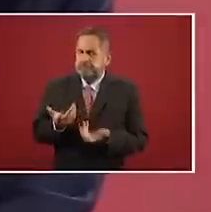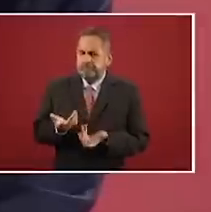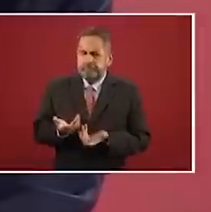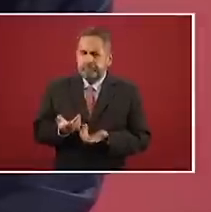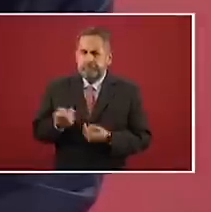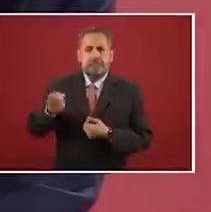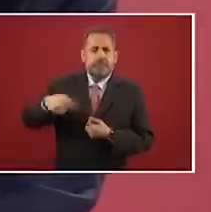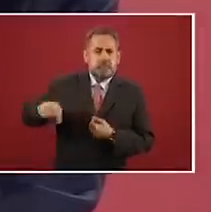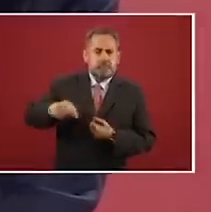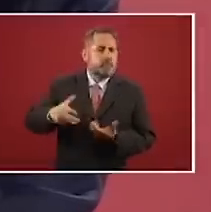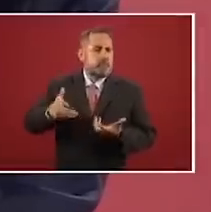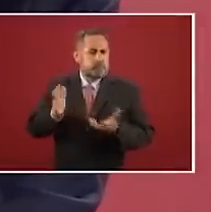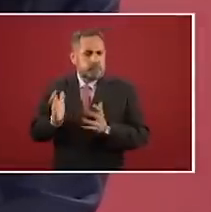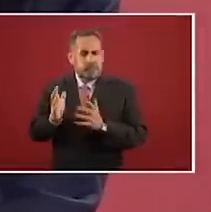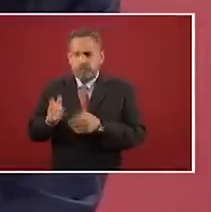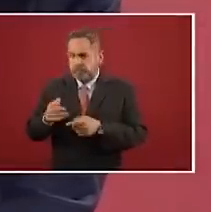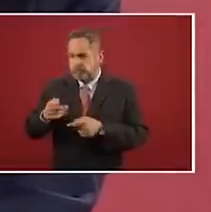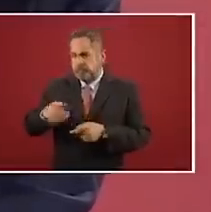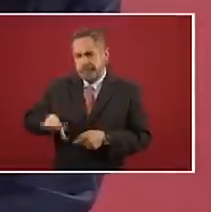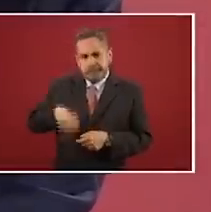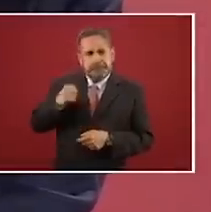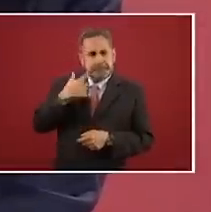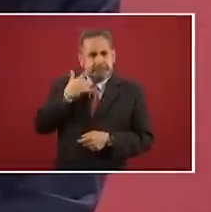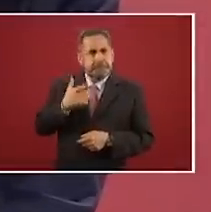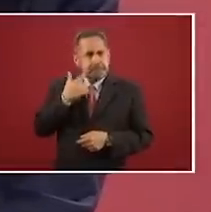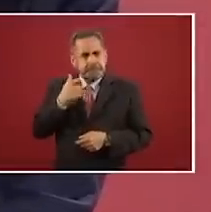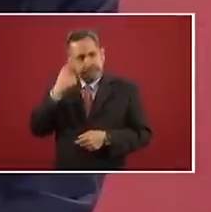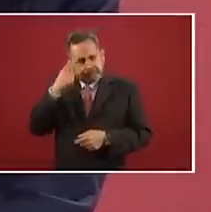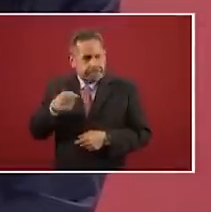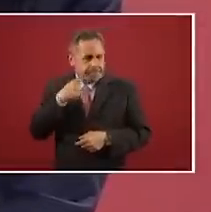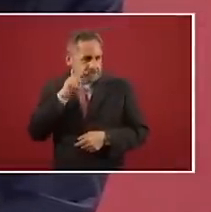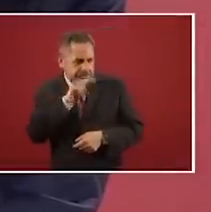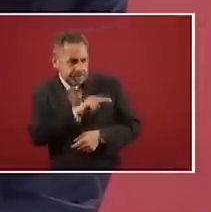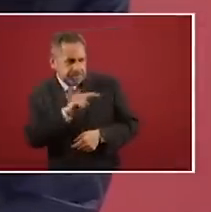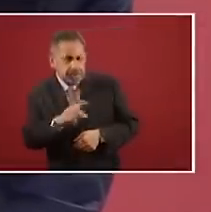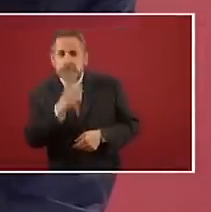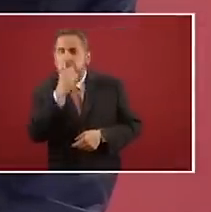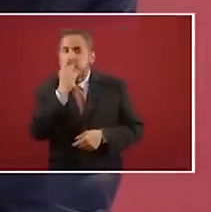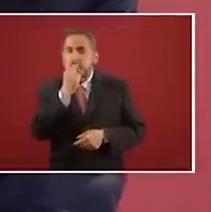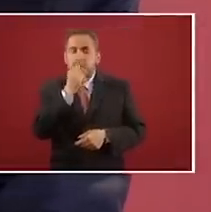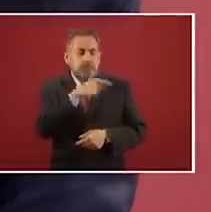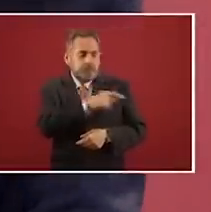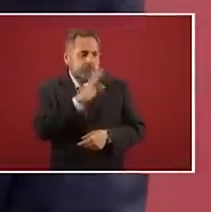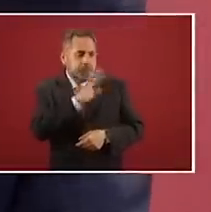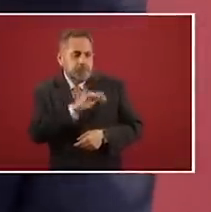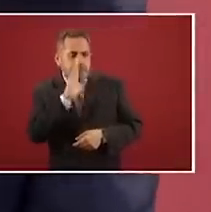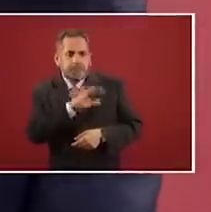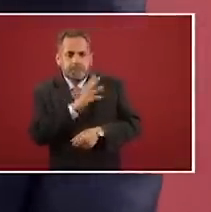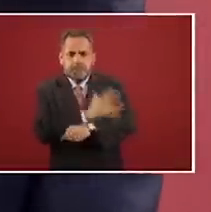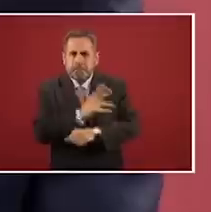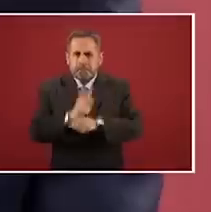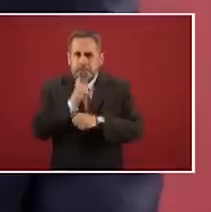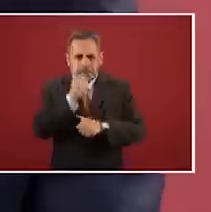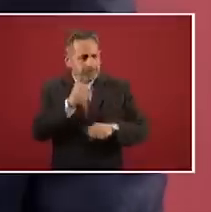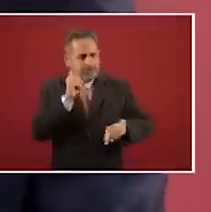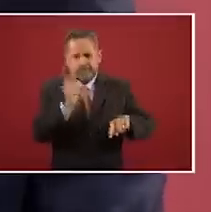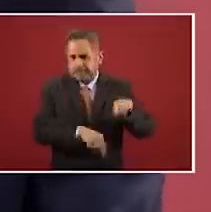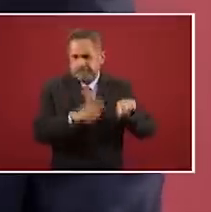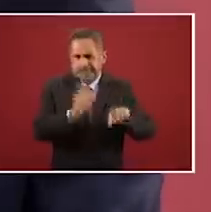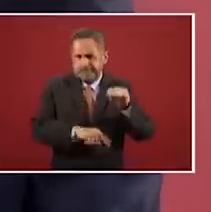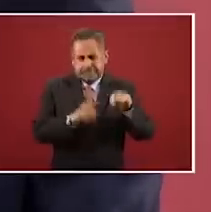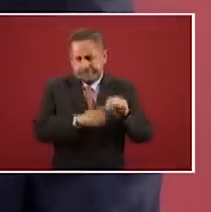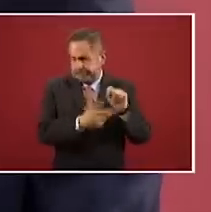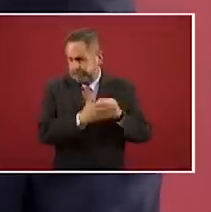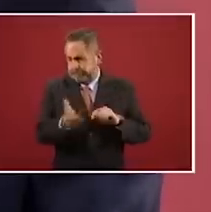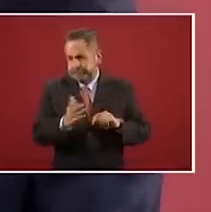Ellos están haciendo un esfuerzo por depurar a las policías, por mejorar la situación de